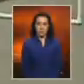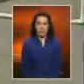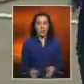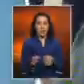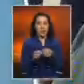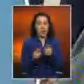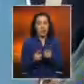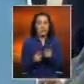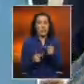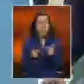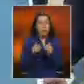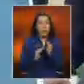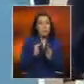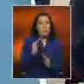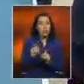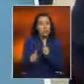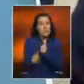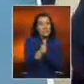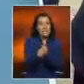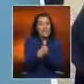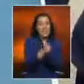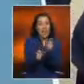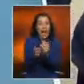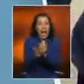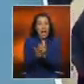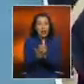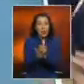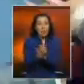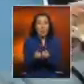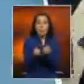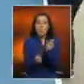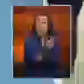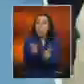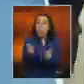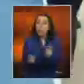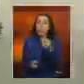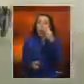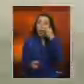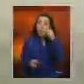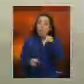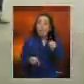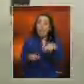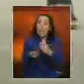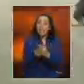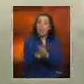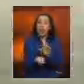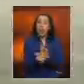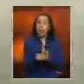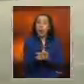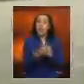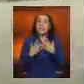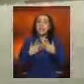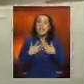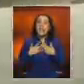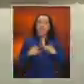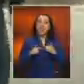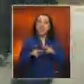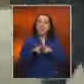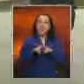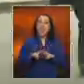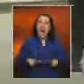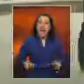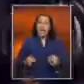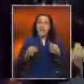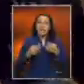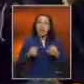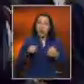Gracias a su política de protección y cercanía con los alumnos, muchos de ellos ven en esta escuela un lugar donde se sienten tranquilos y